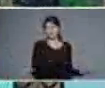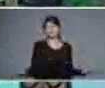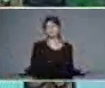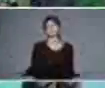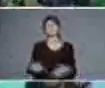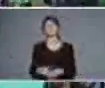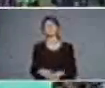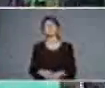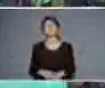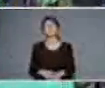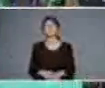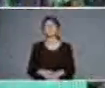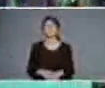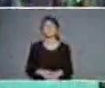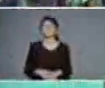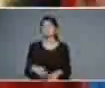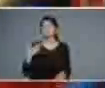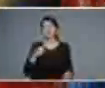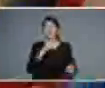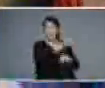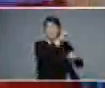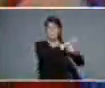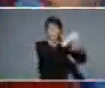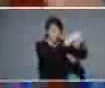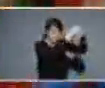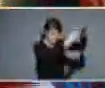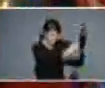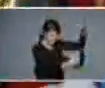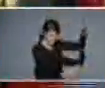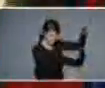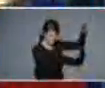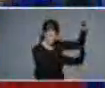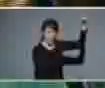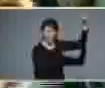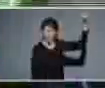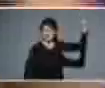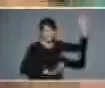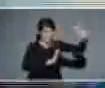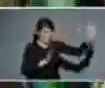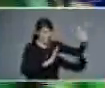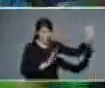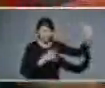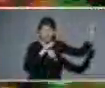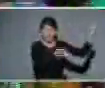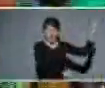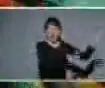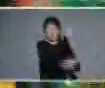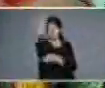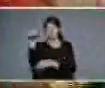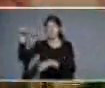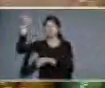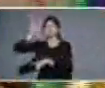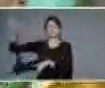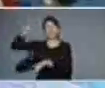flotter para del paro en toda España qué barbaridad que suban en canalia